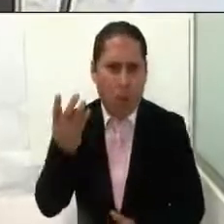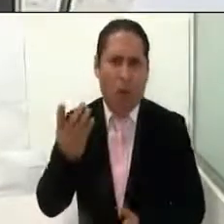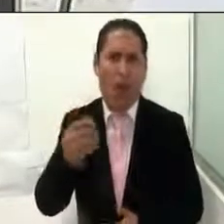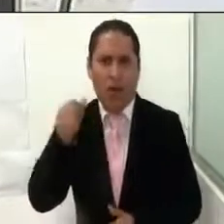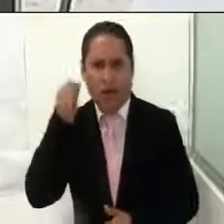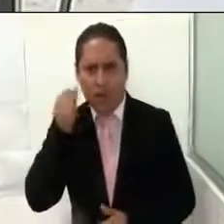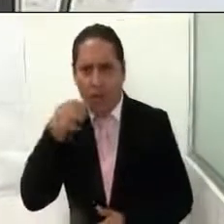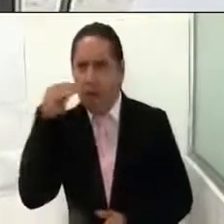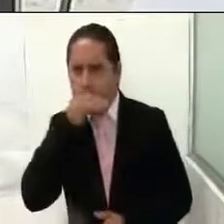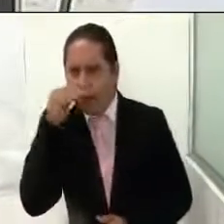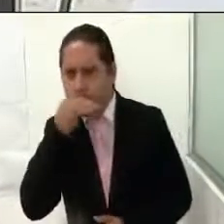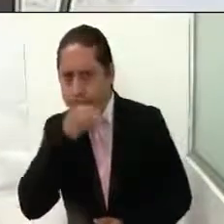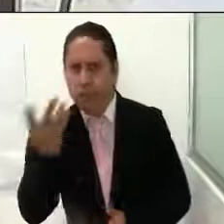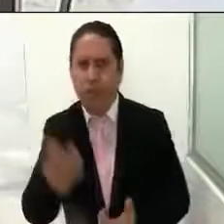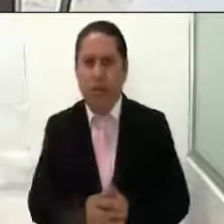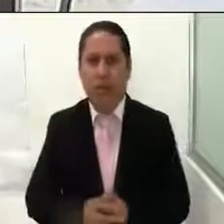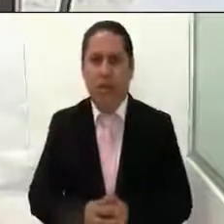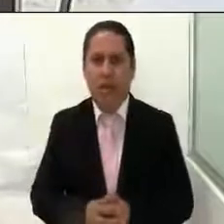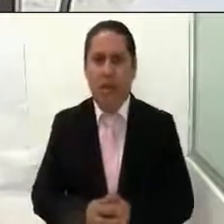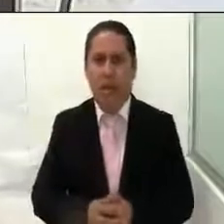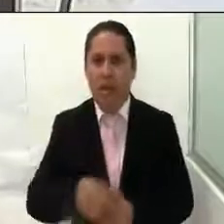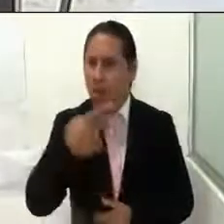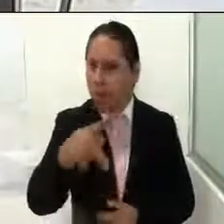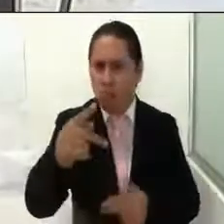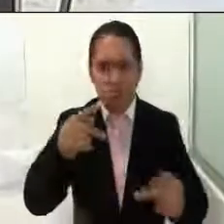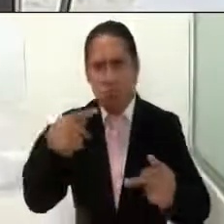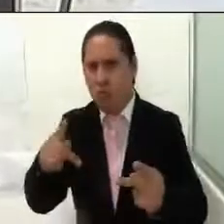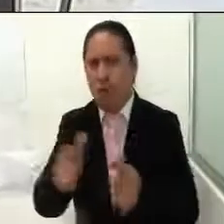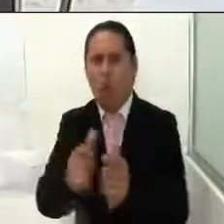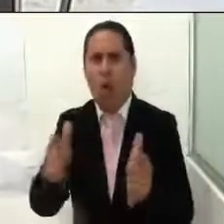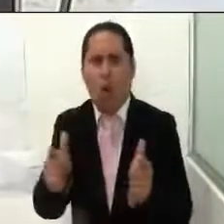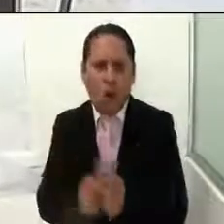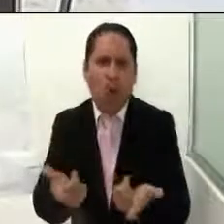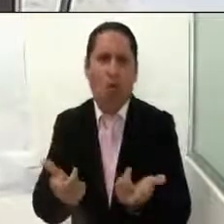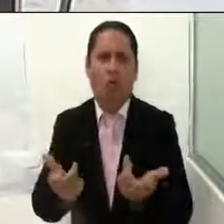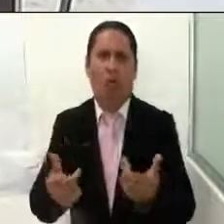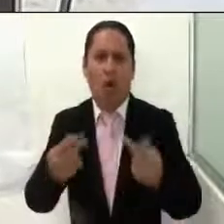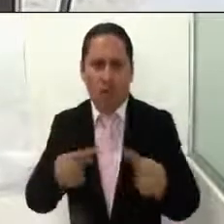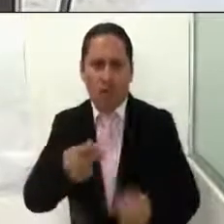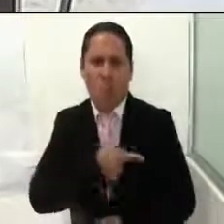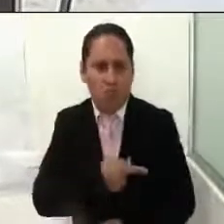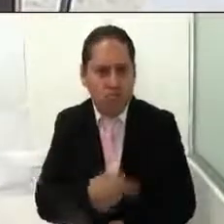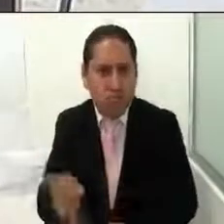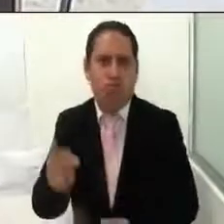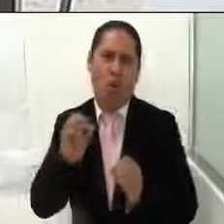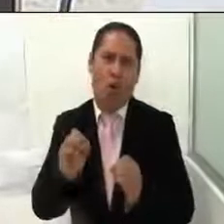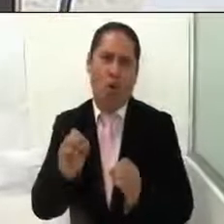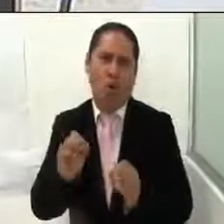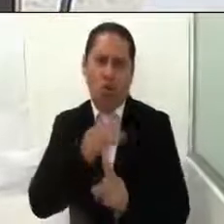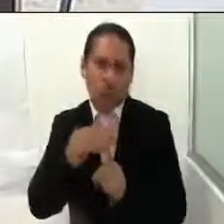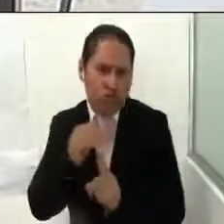gratuita a particulares y a grupos en situación de vulnerabilidad en asuntos del orden familiar